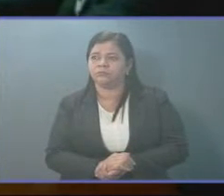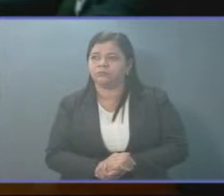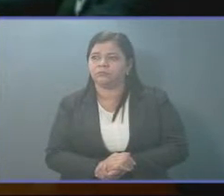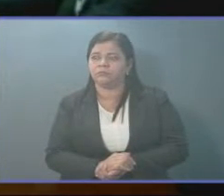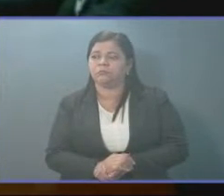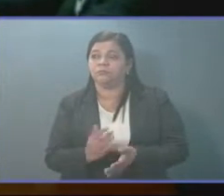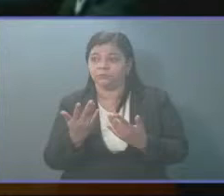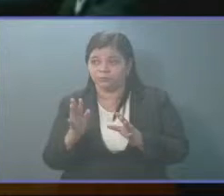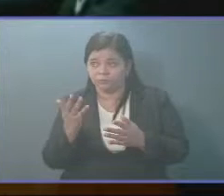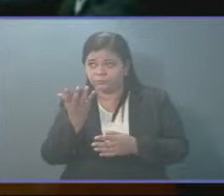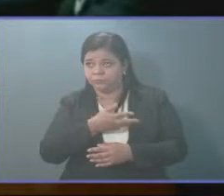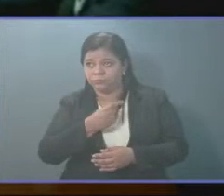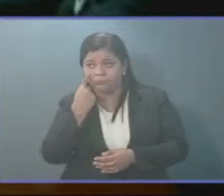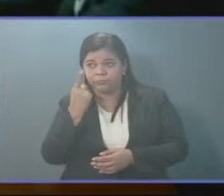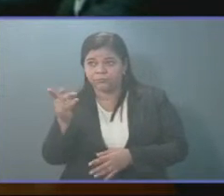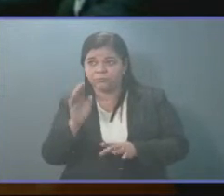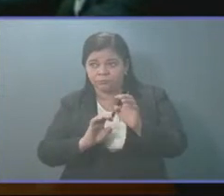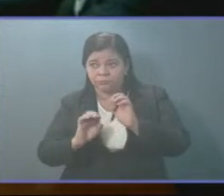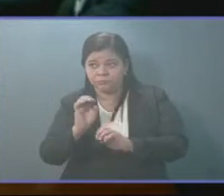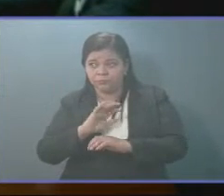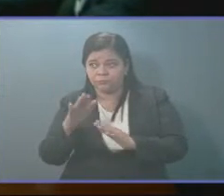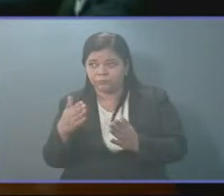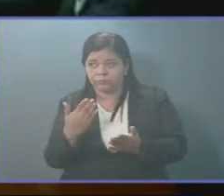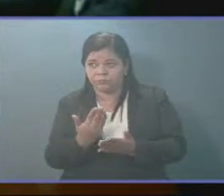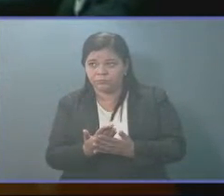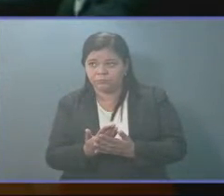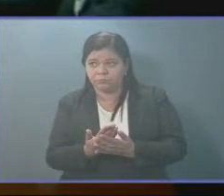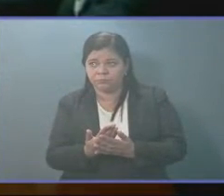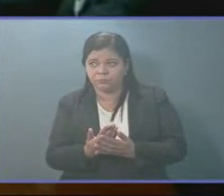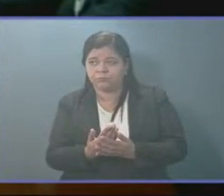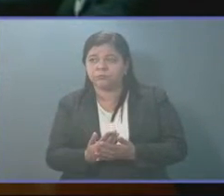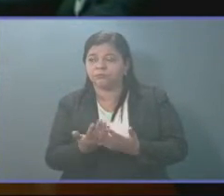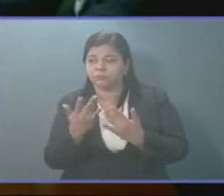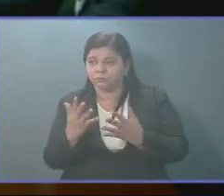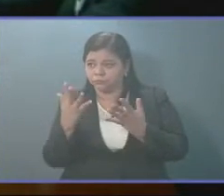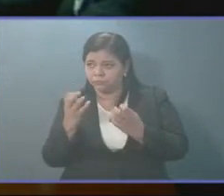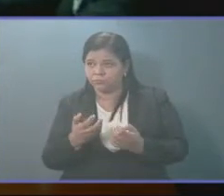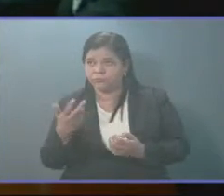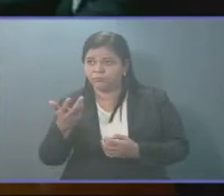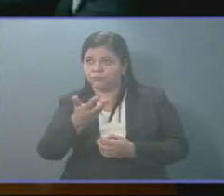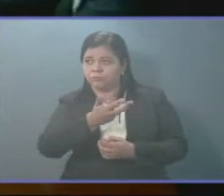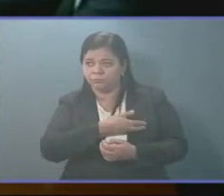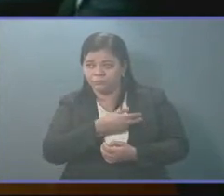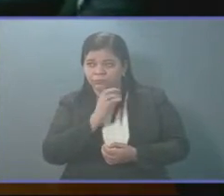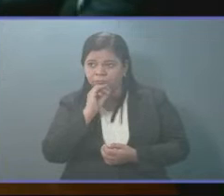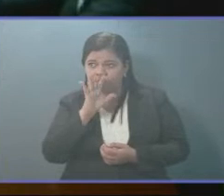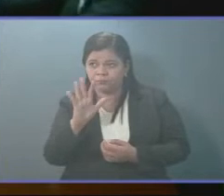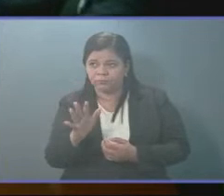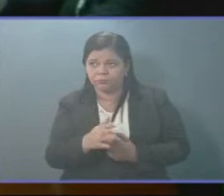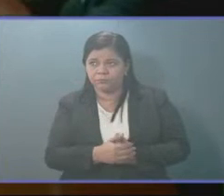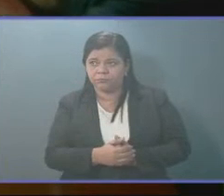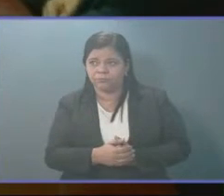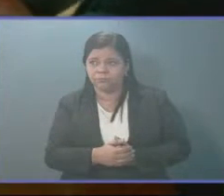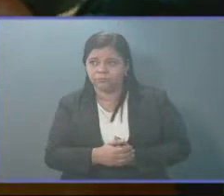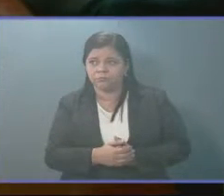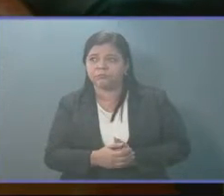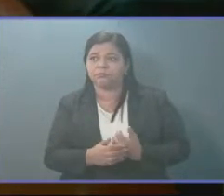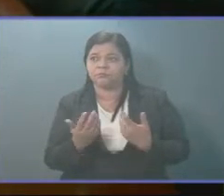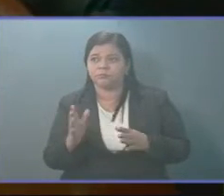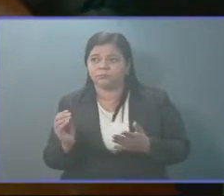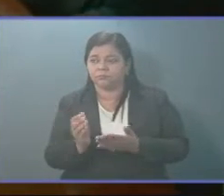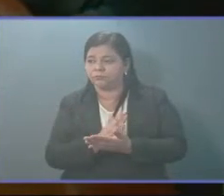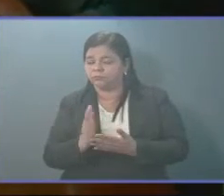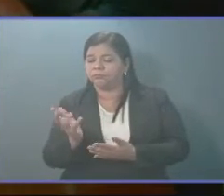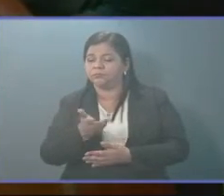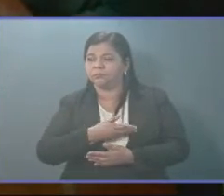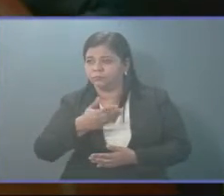se valora también la explicación que usted ha mencionado, y en este caso no hay duda